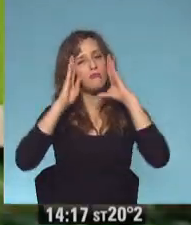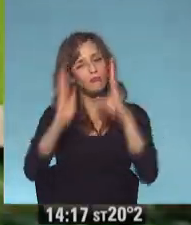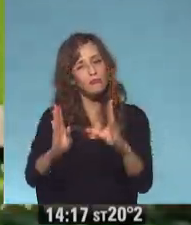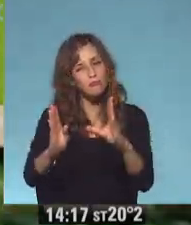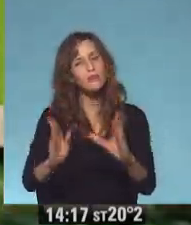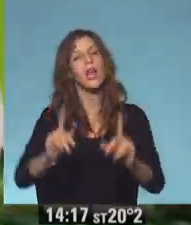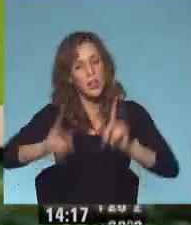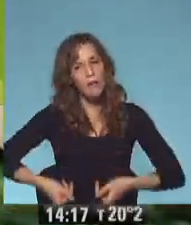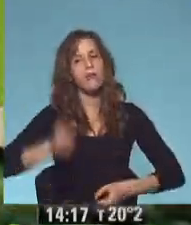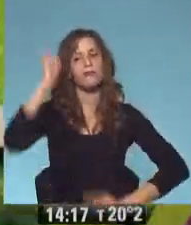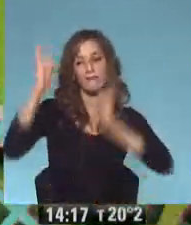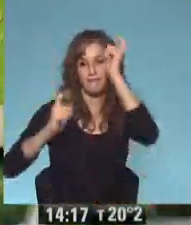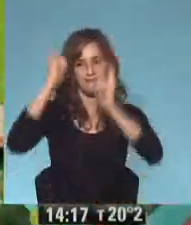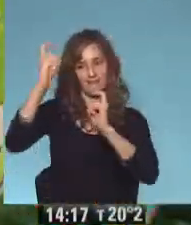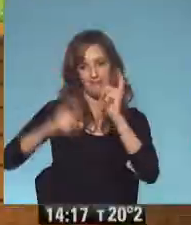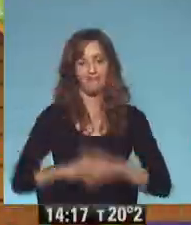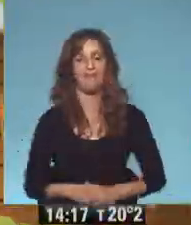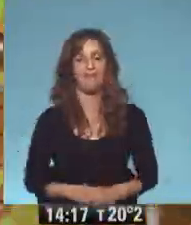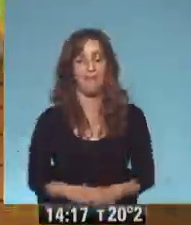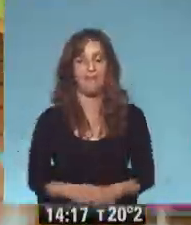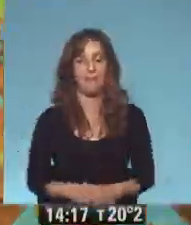la imaginación.